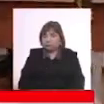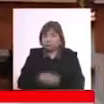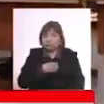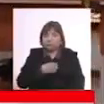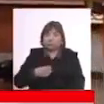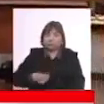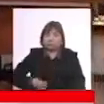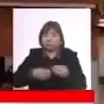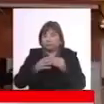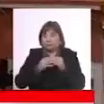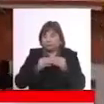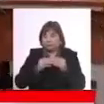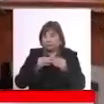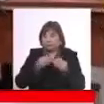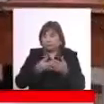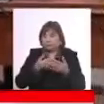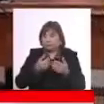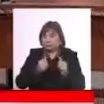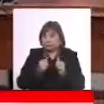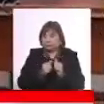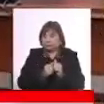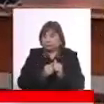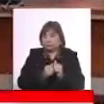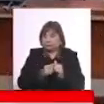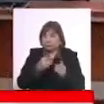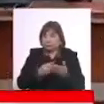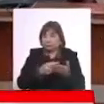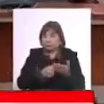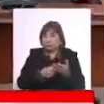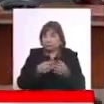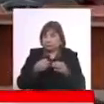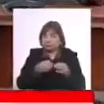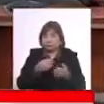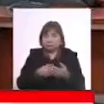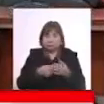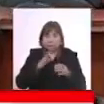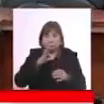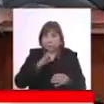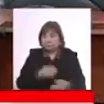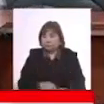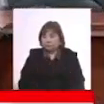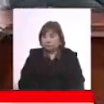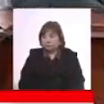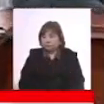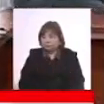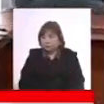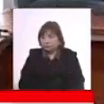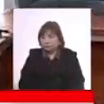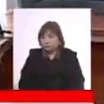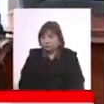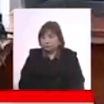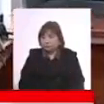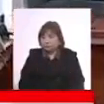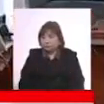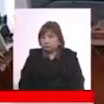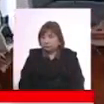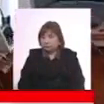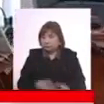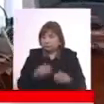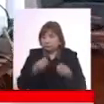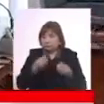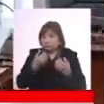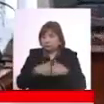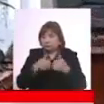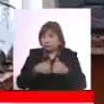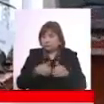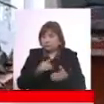Ministerio de la Producción, este es un fondo muy importante. Al inicio de la discusión, el congresista Wong hablaba de su experiencia en Corea y cómo las